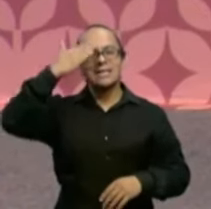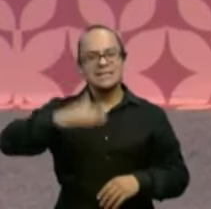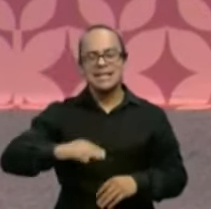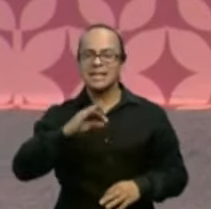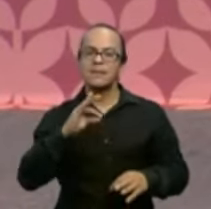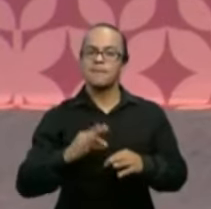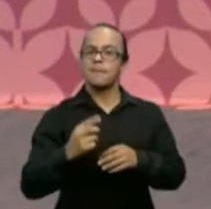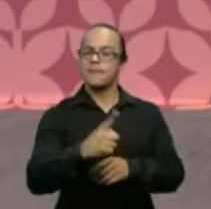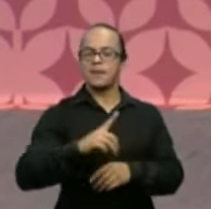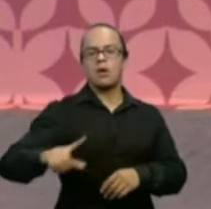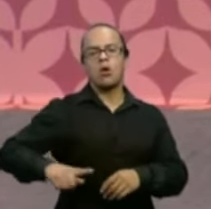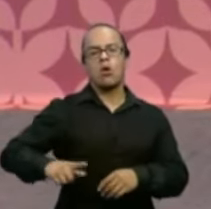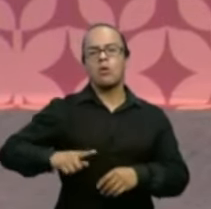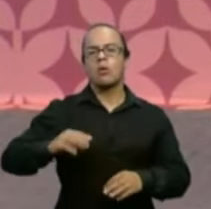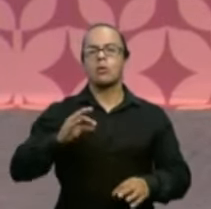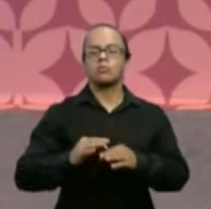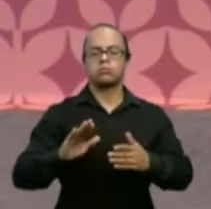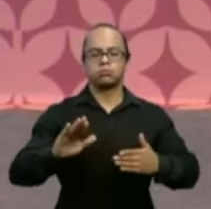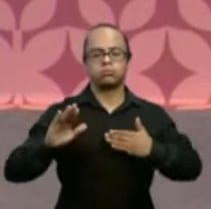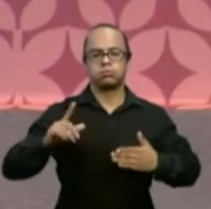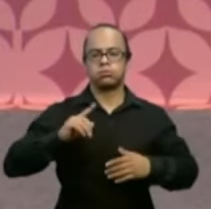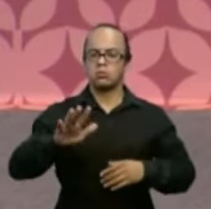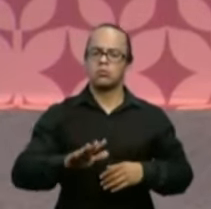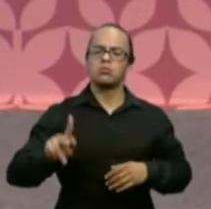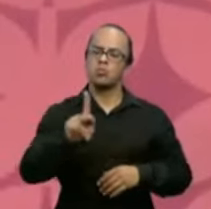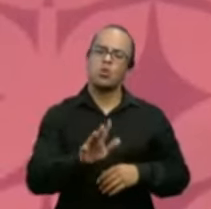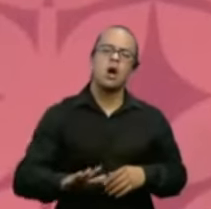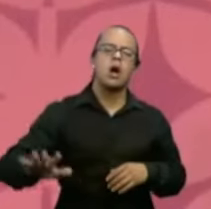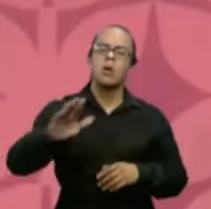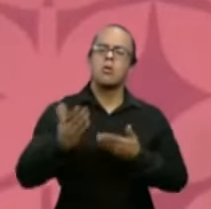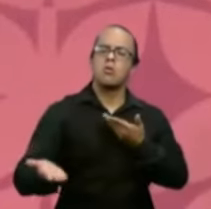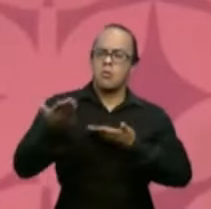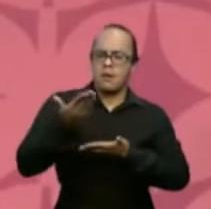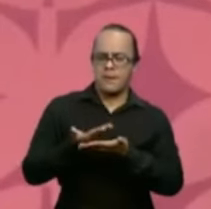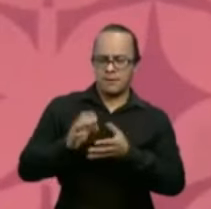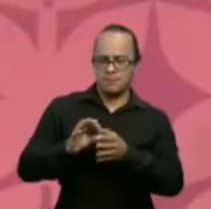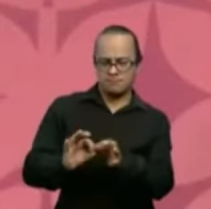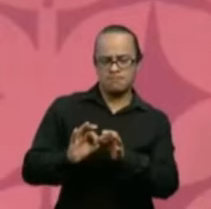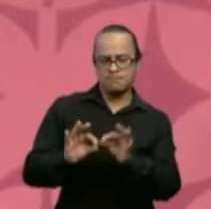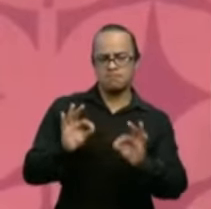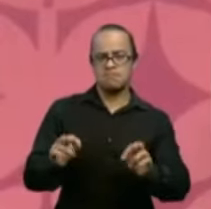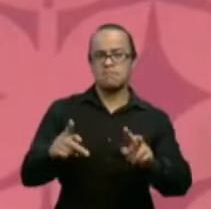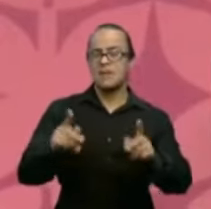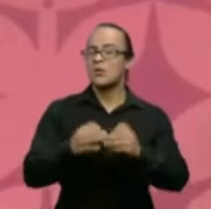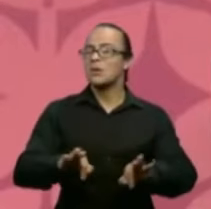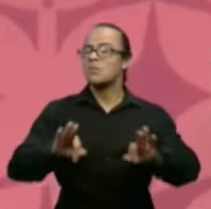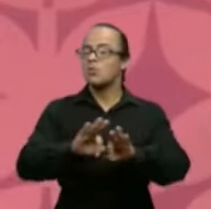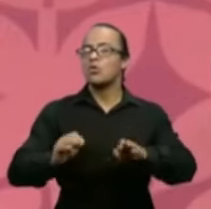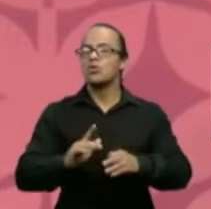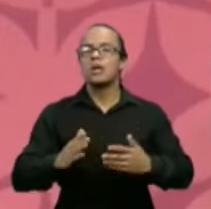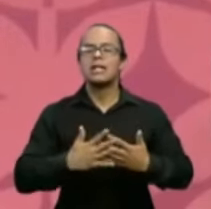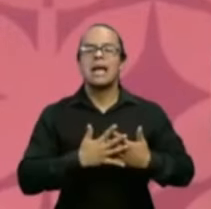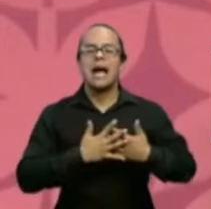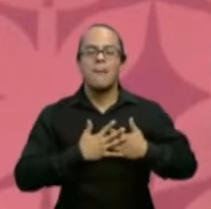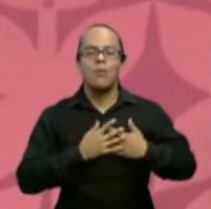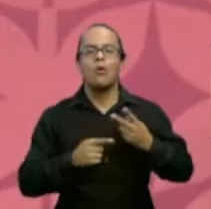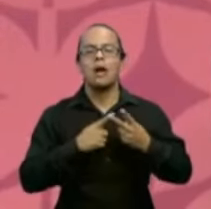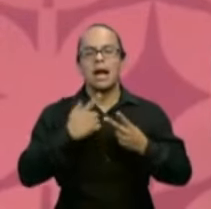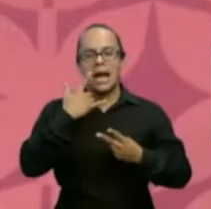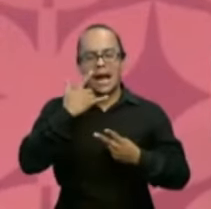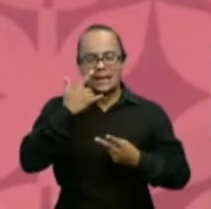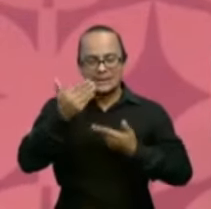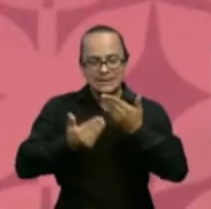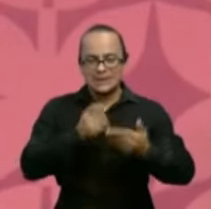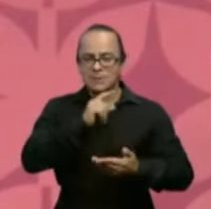se va a gobernar obedeciendo al pueblo, pero lo haremos con amor, con entusiasmo y con